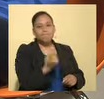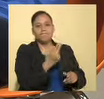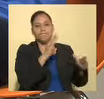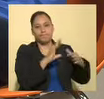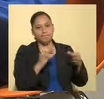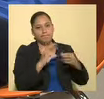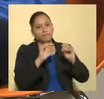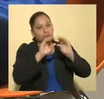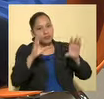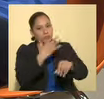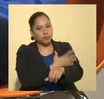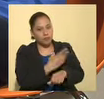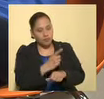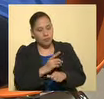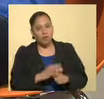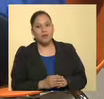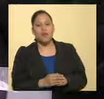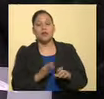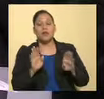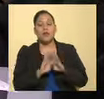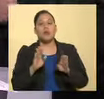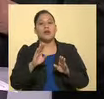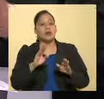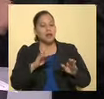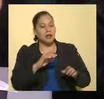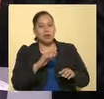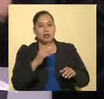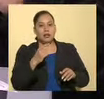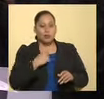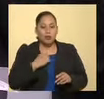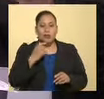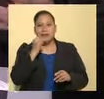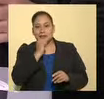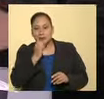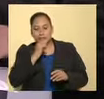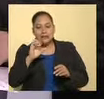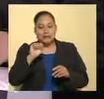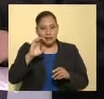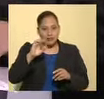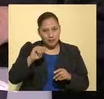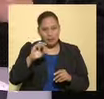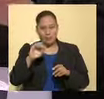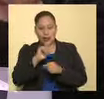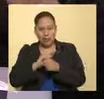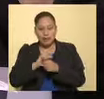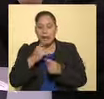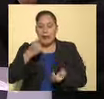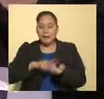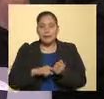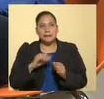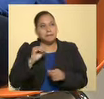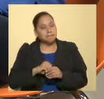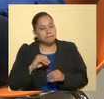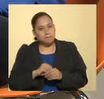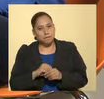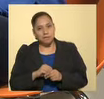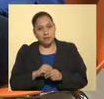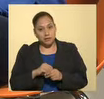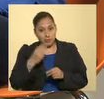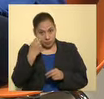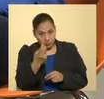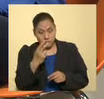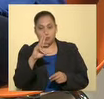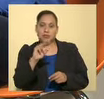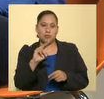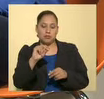de cómo mantenerse dentro del closet, es decir, oculto por la sexualidad de cada quien, claro. Lo vamos a tratar no solamente